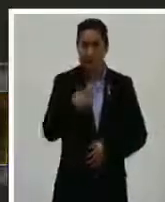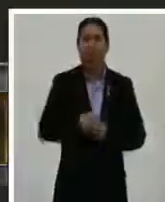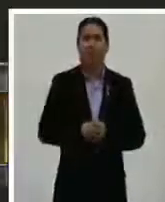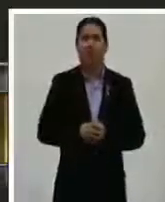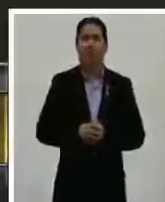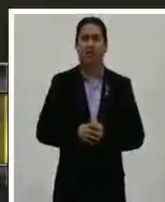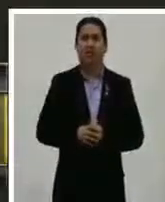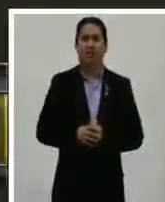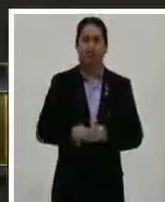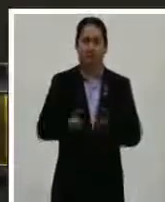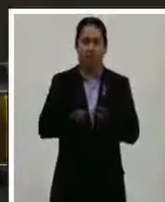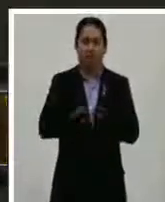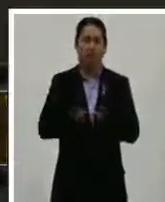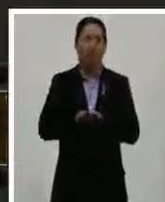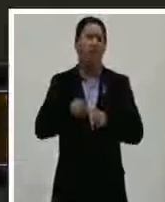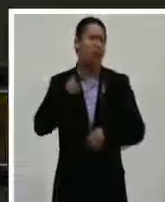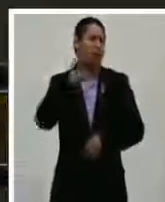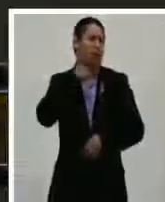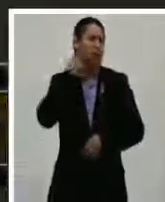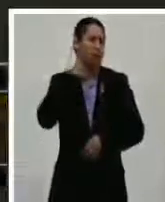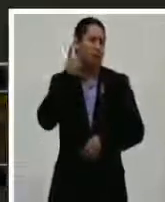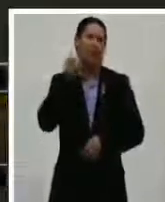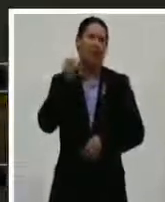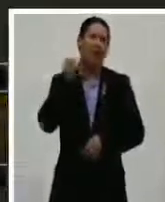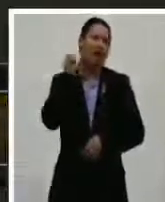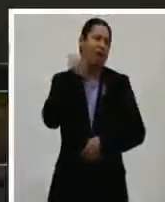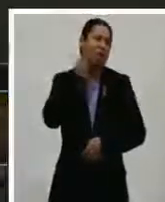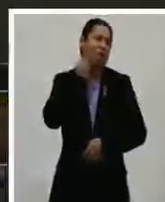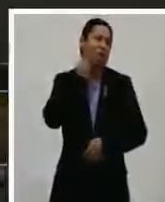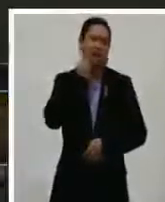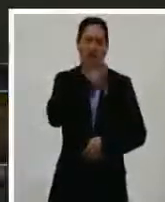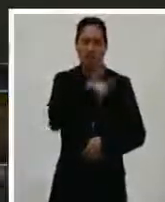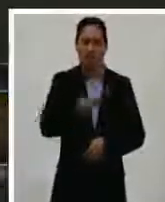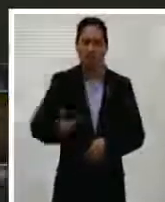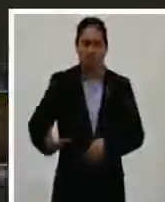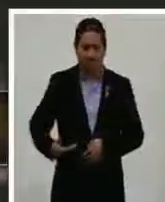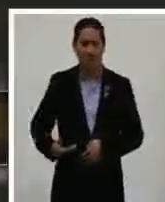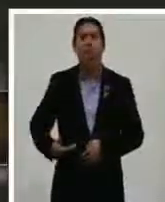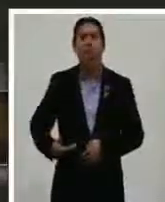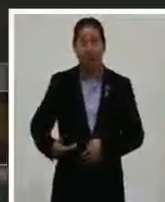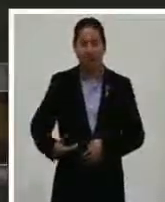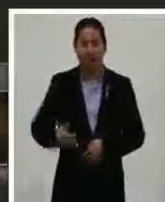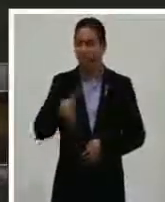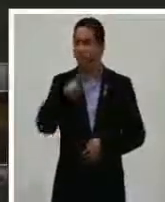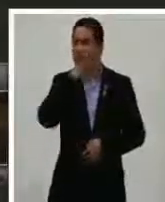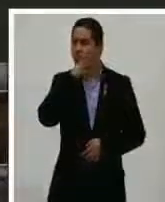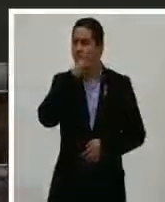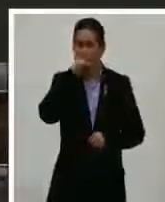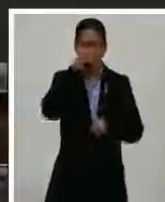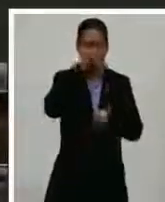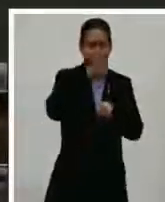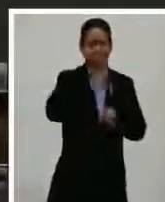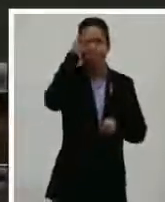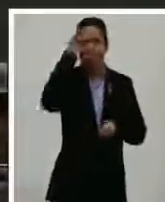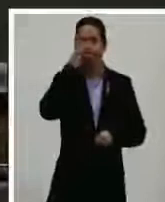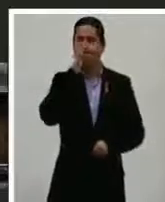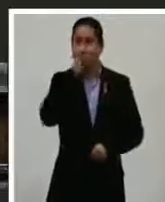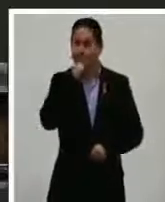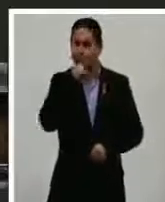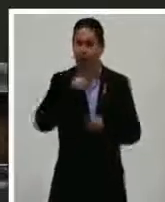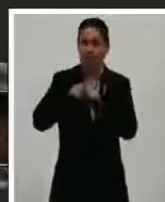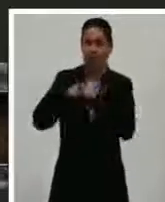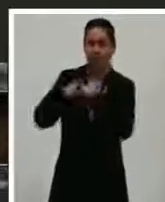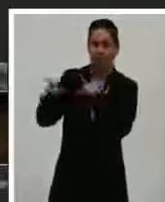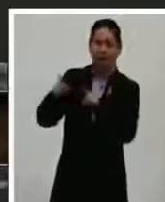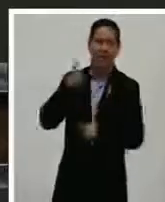aulas de la facultad nos dicen que el presidente goza de inmunidad un sistema de protección distinto al que